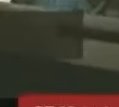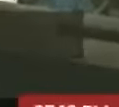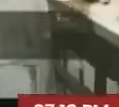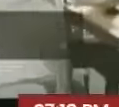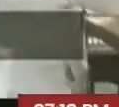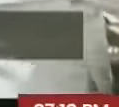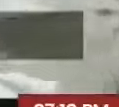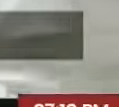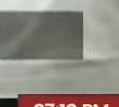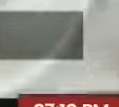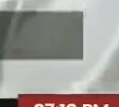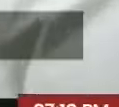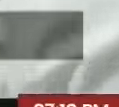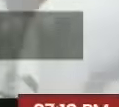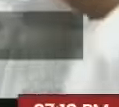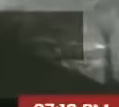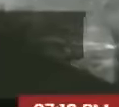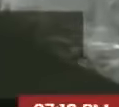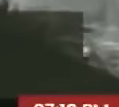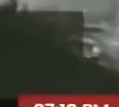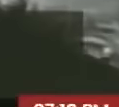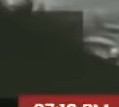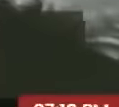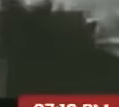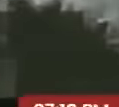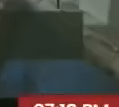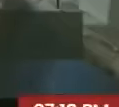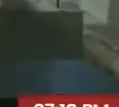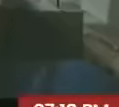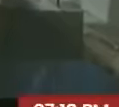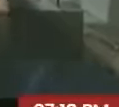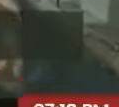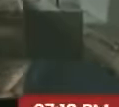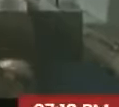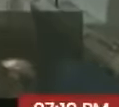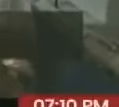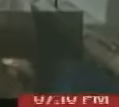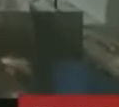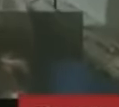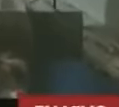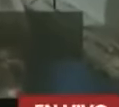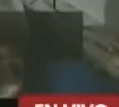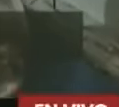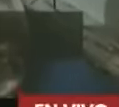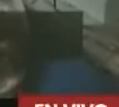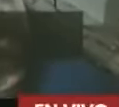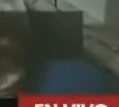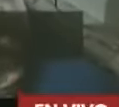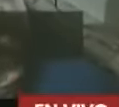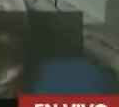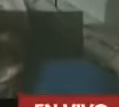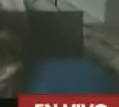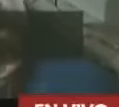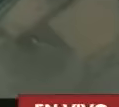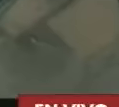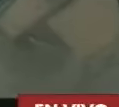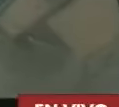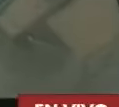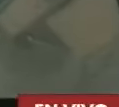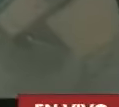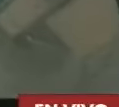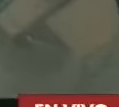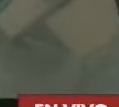producir, trabajar y pescar es vencer. Y nosotros estamos